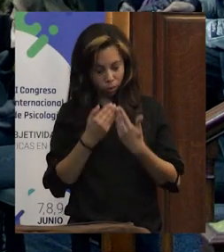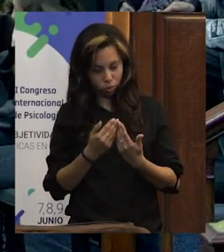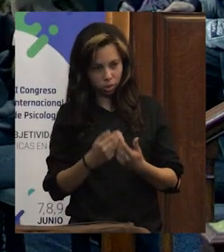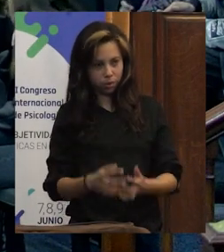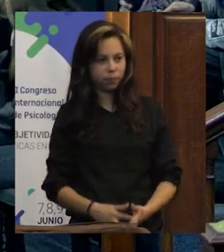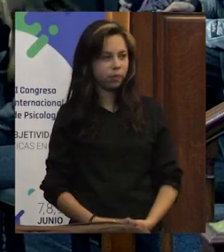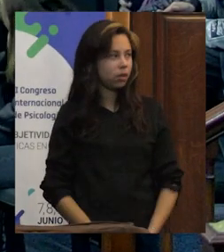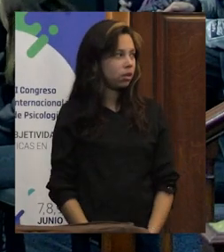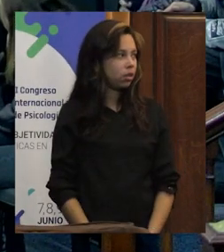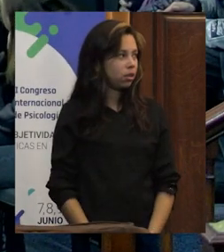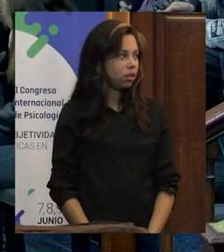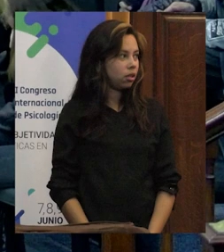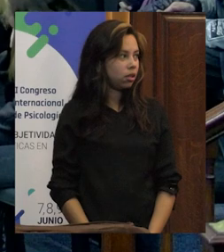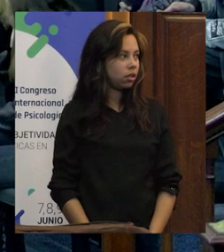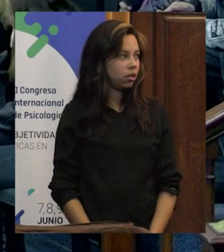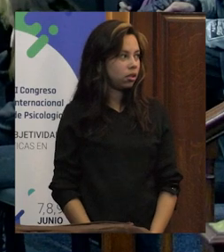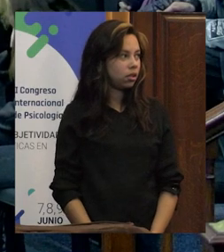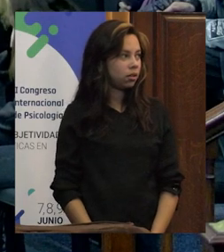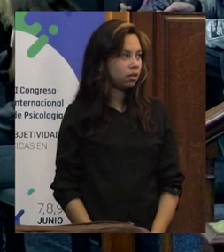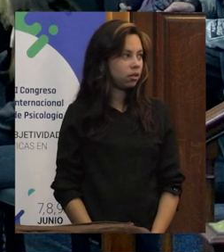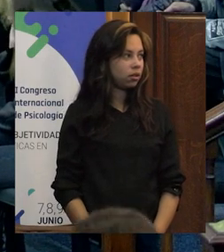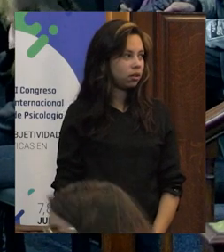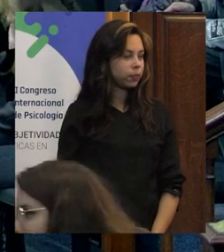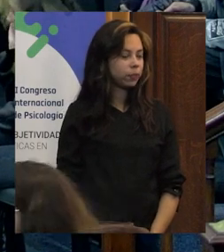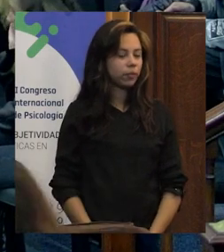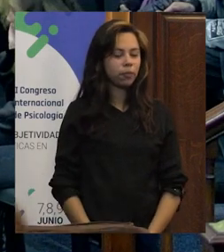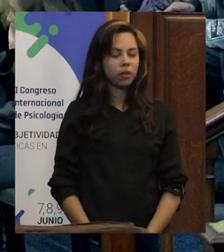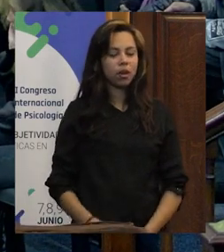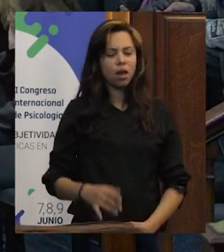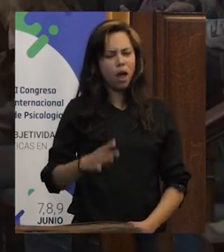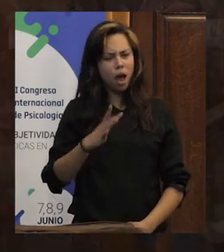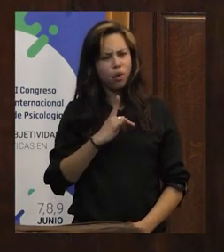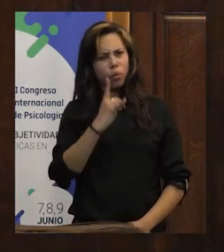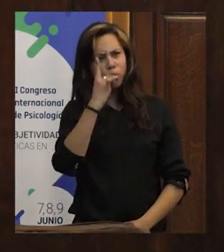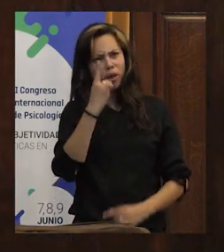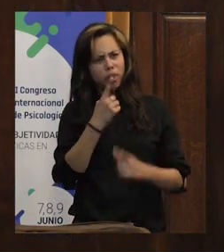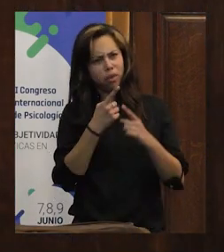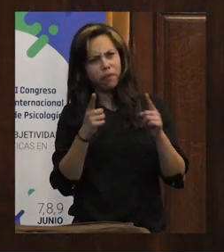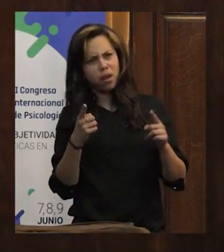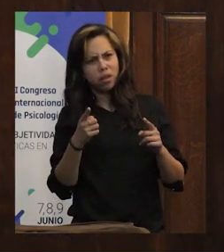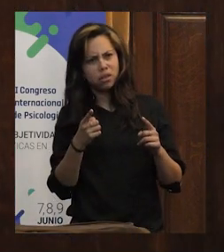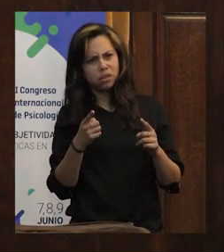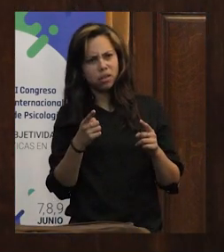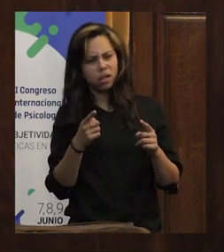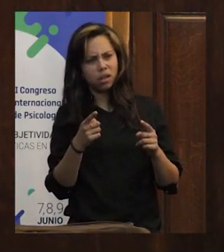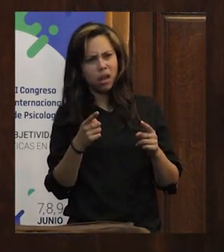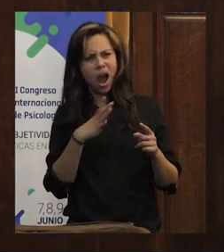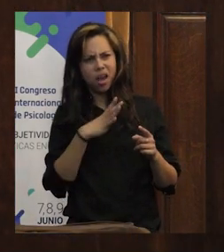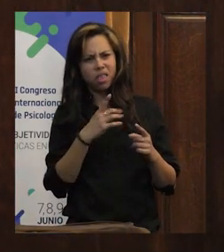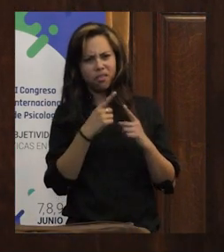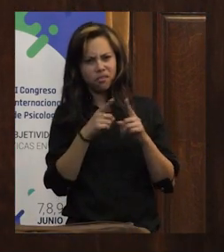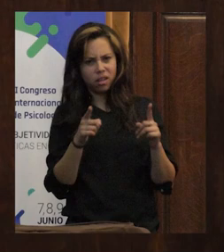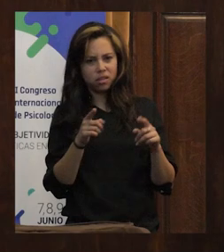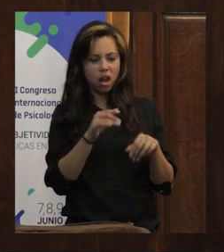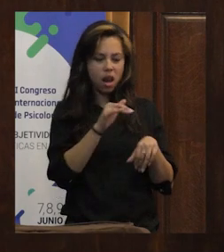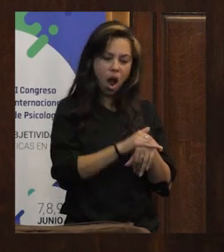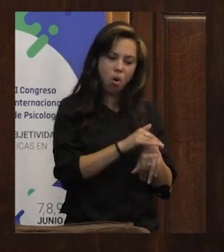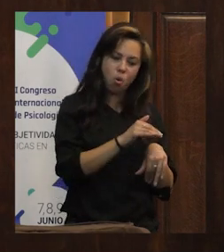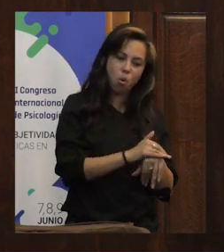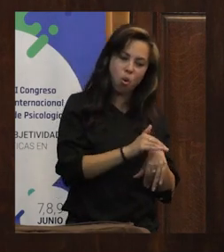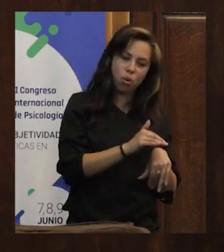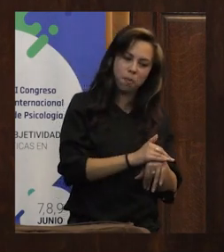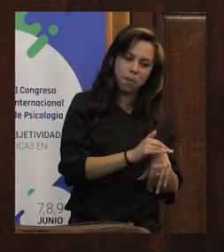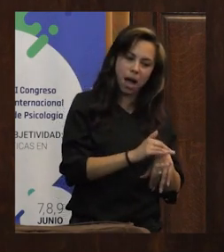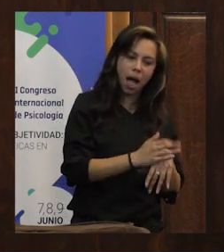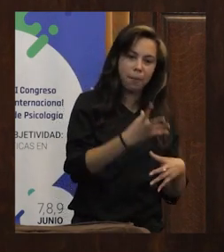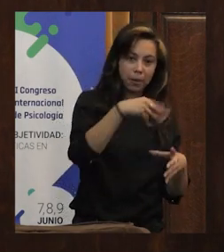Hay una diferencia entre la culpa vivida por el personal de salud y